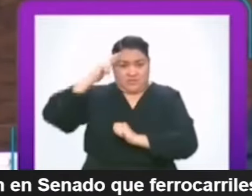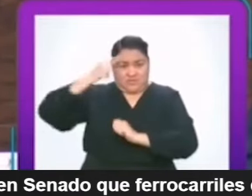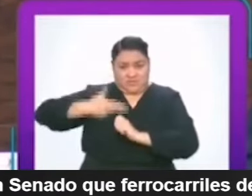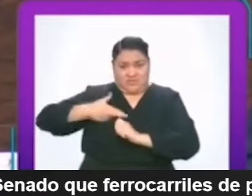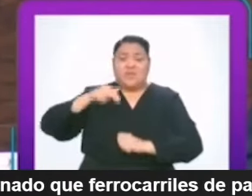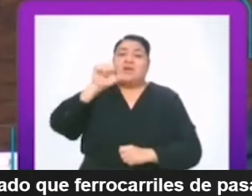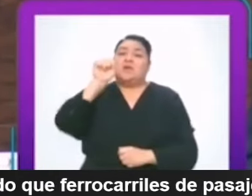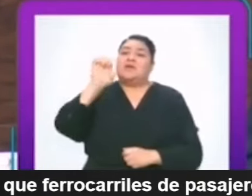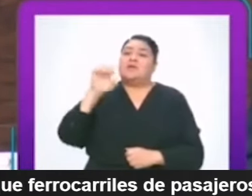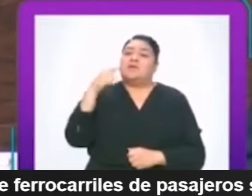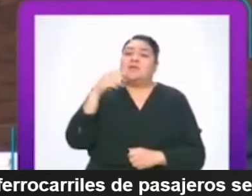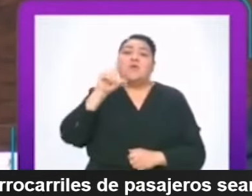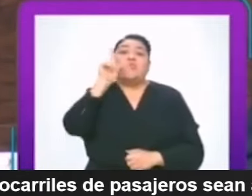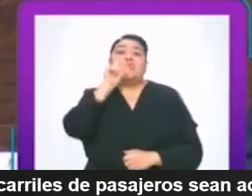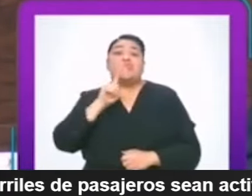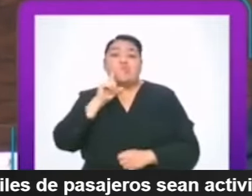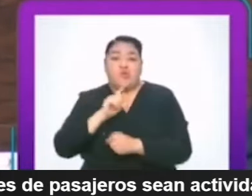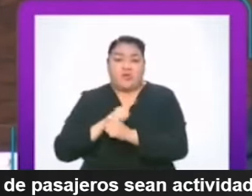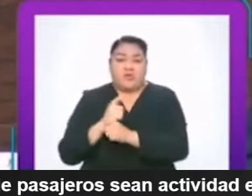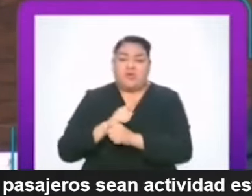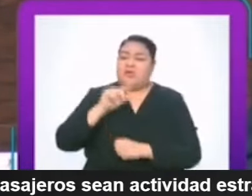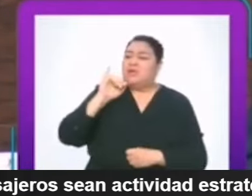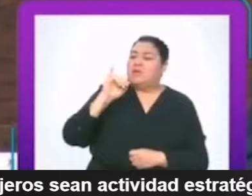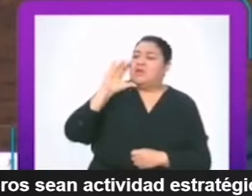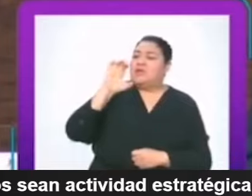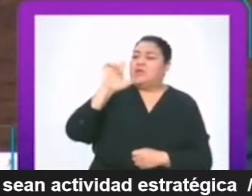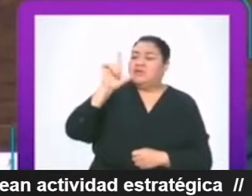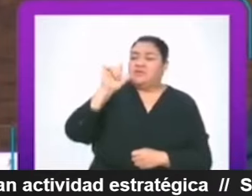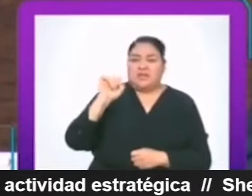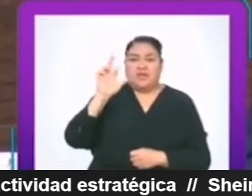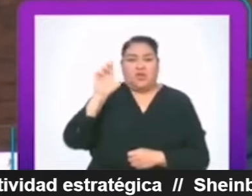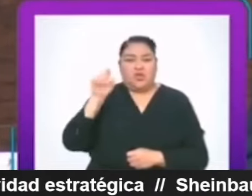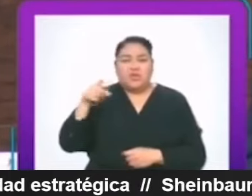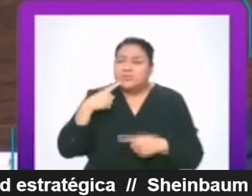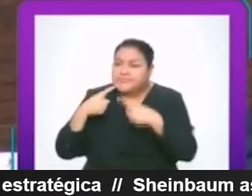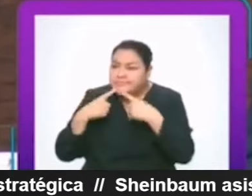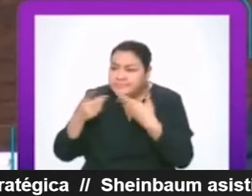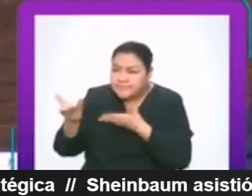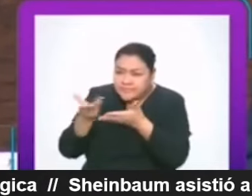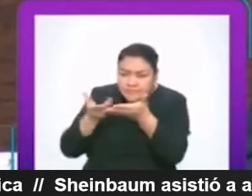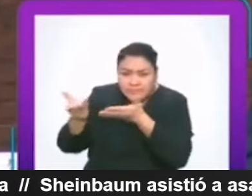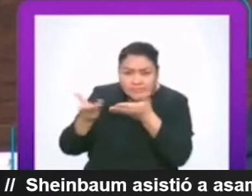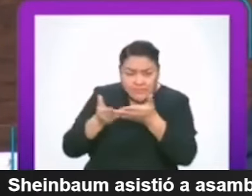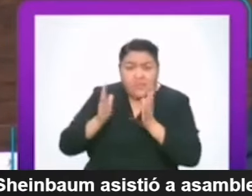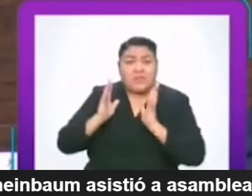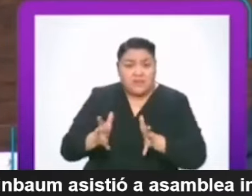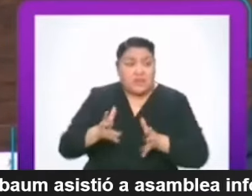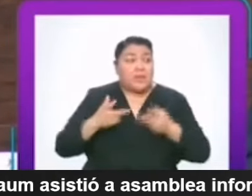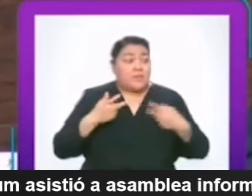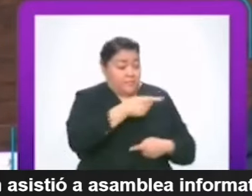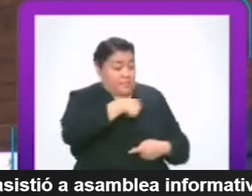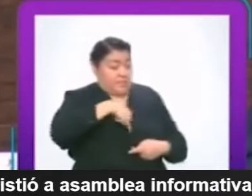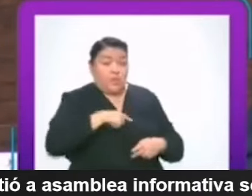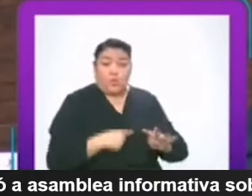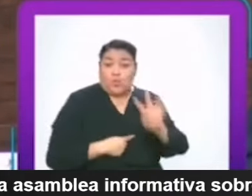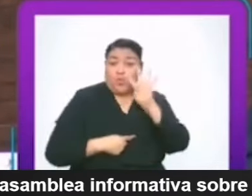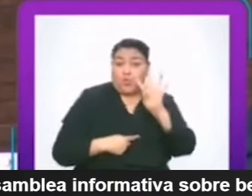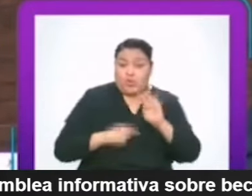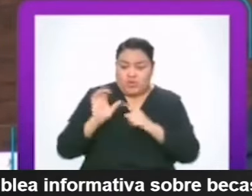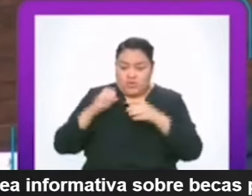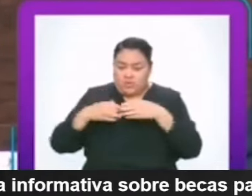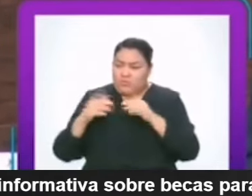Secretaría de Gobernación, la licenciada Rosa Isela Rodríguez. En este diálogo tuvimos la oportunidad, los 4 comisionados que integramos